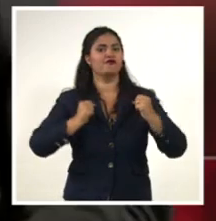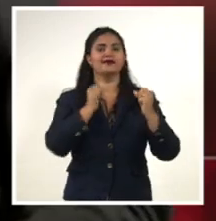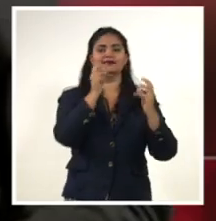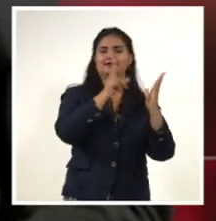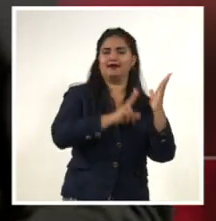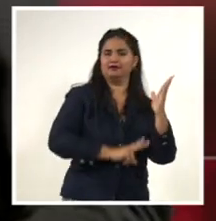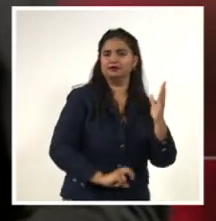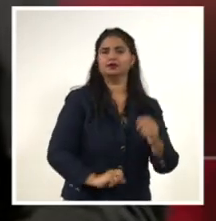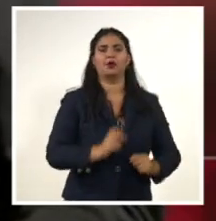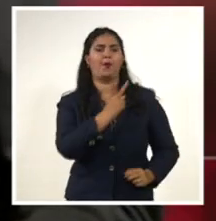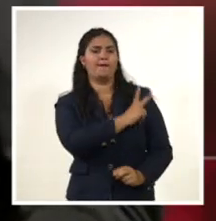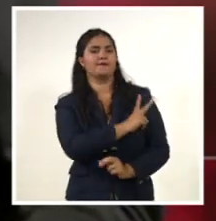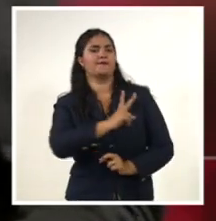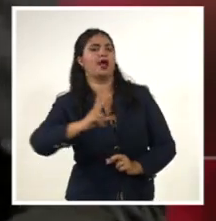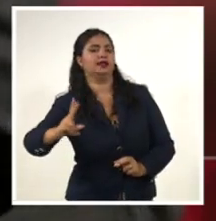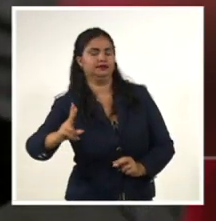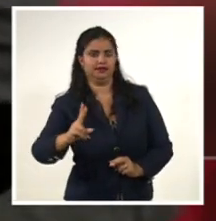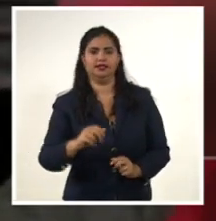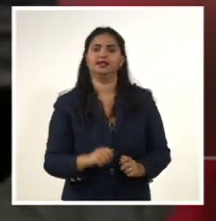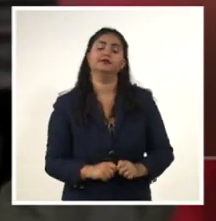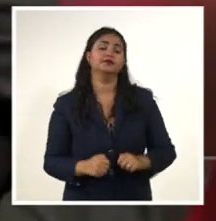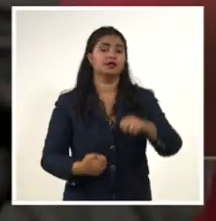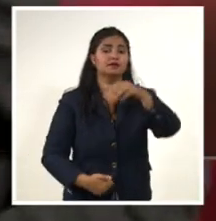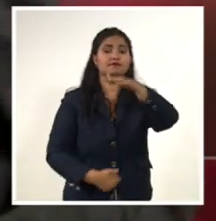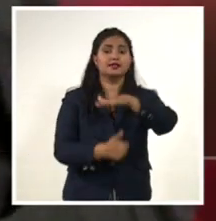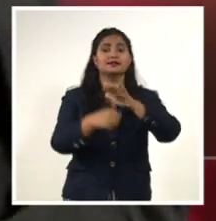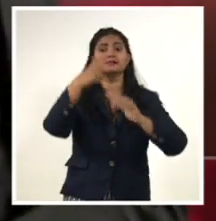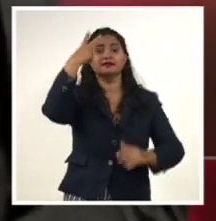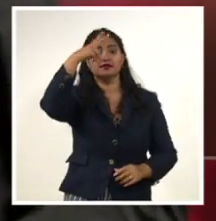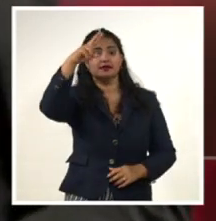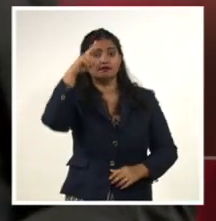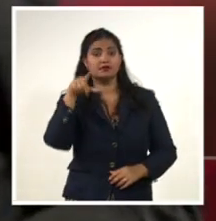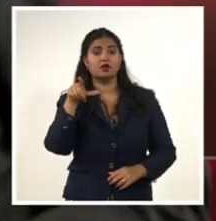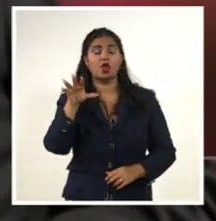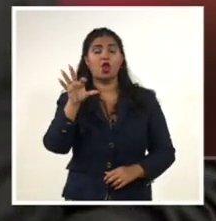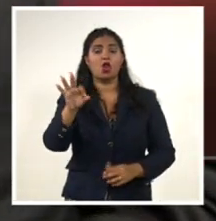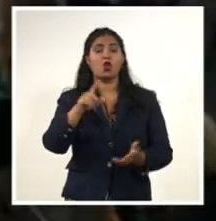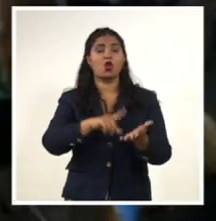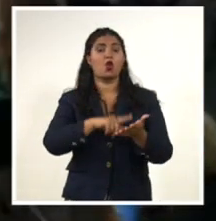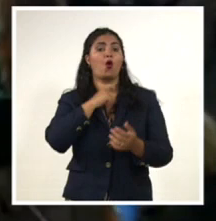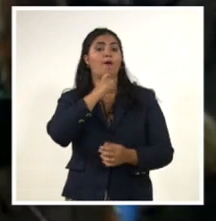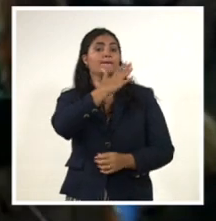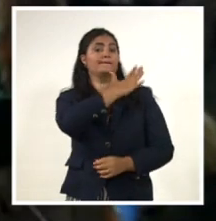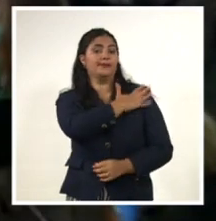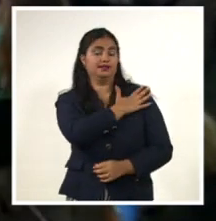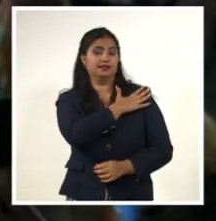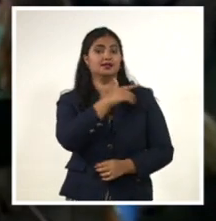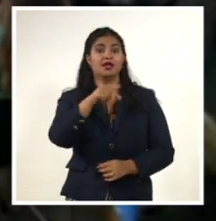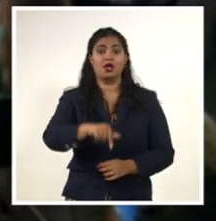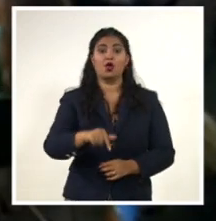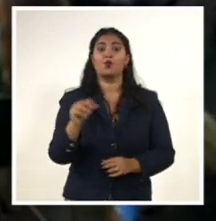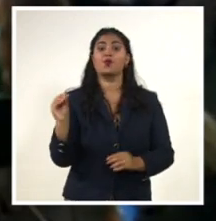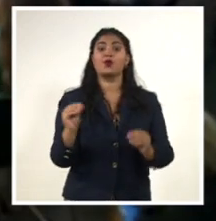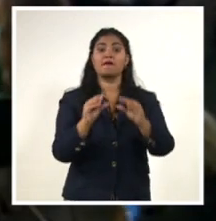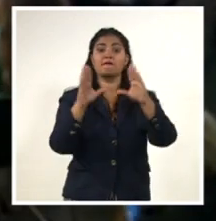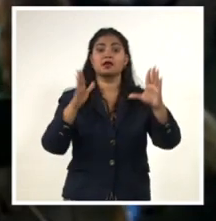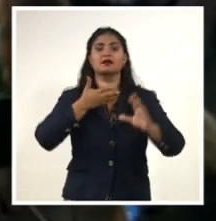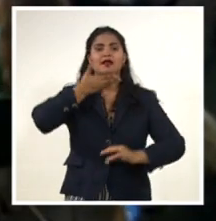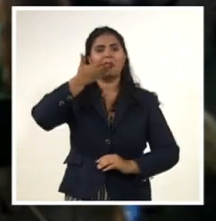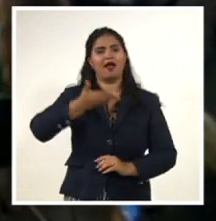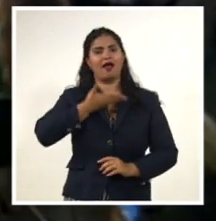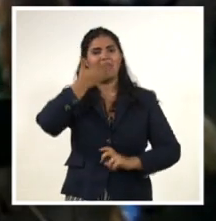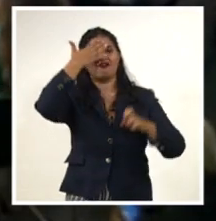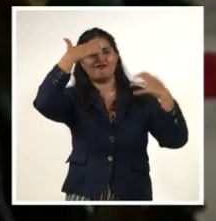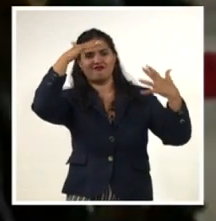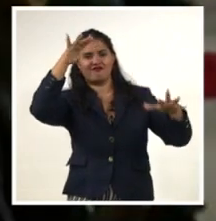Cubana. Por su parte, el presidente de México, Andrés Manuel López Obrador, dedicó su conferencia matutina a la efeméride, hizo colocar